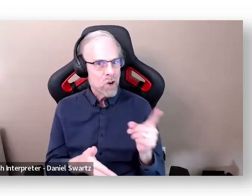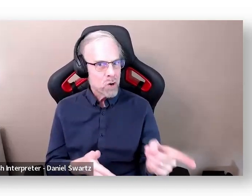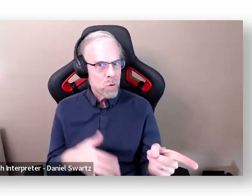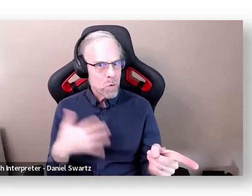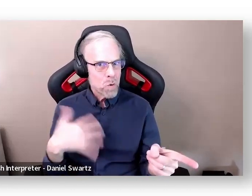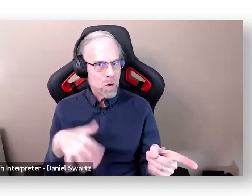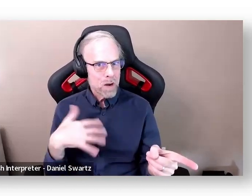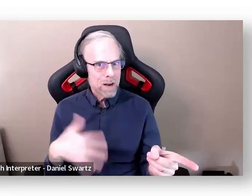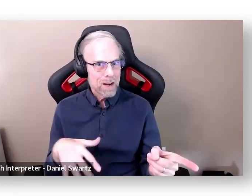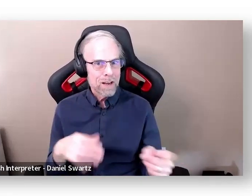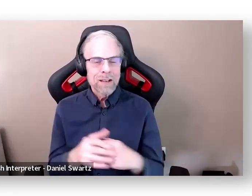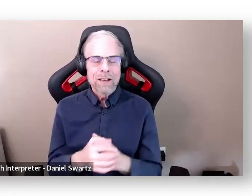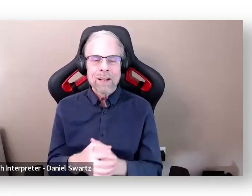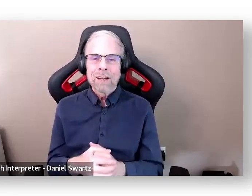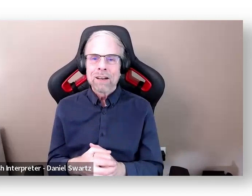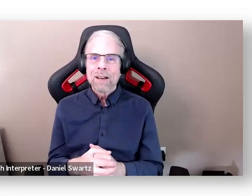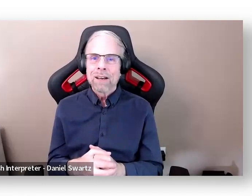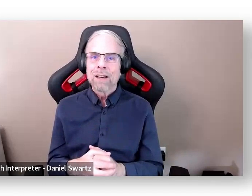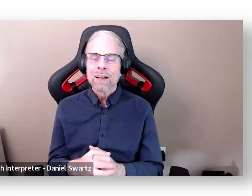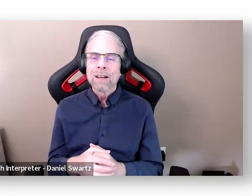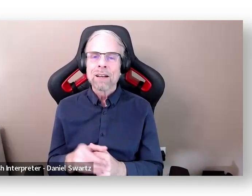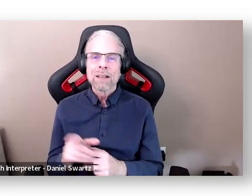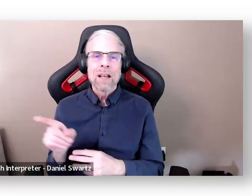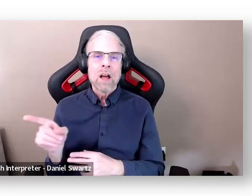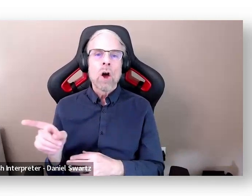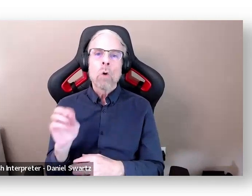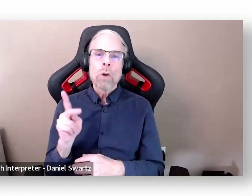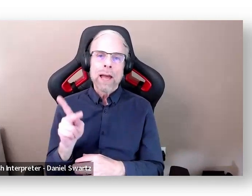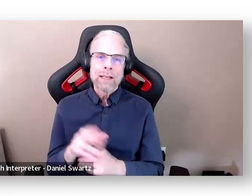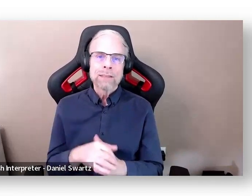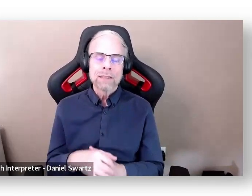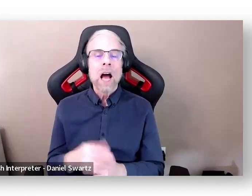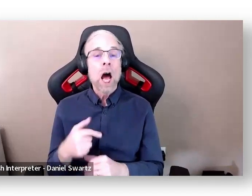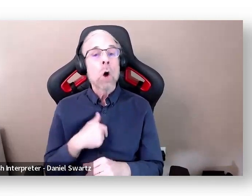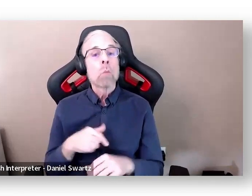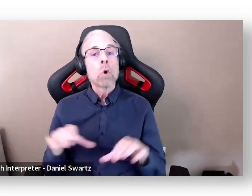Es muy difícil seguir de todo eso.